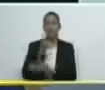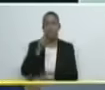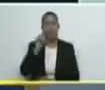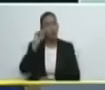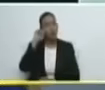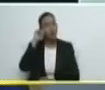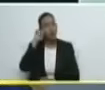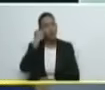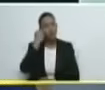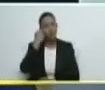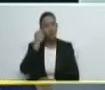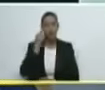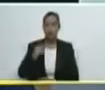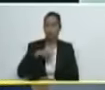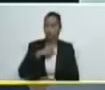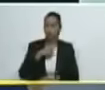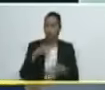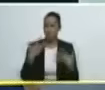nervios de acero,